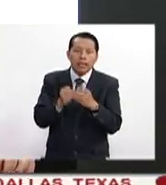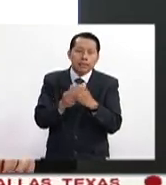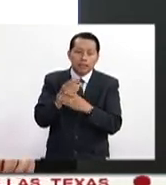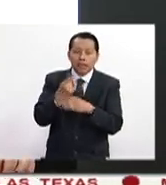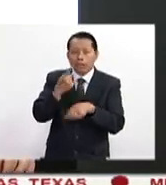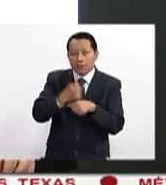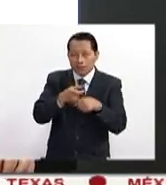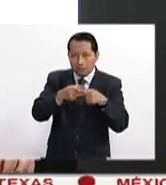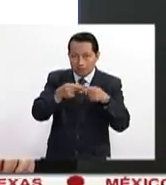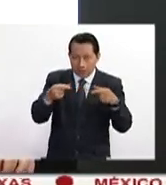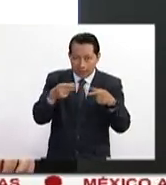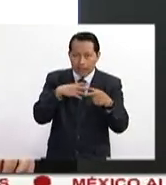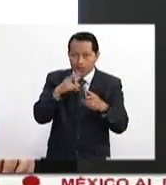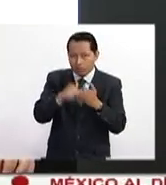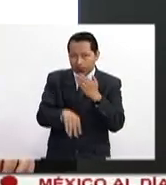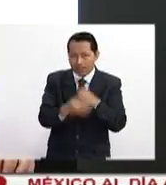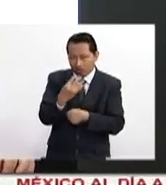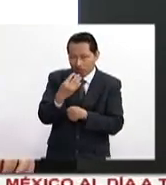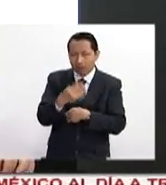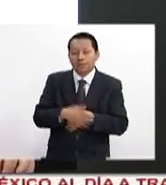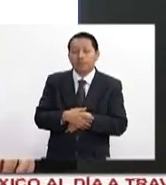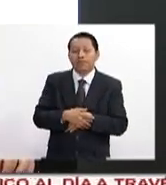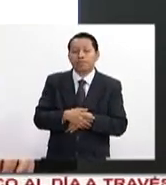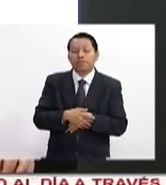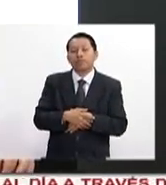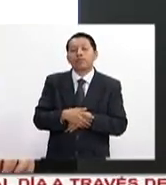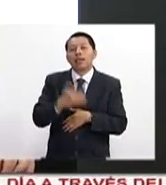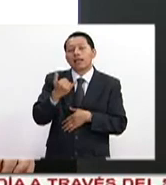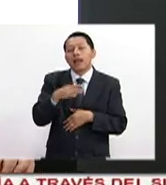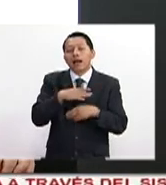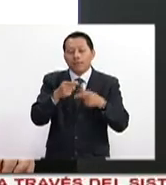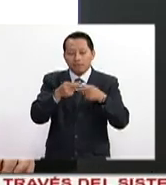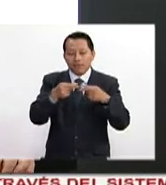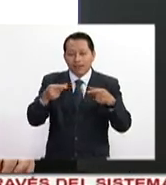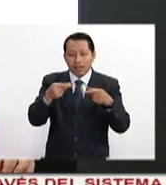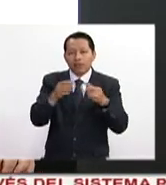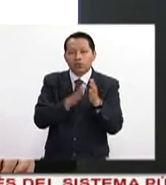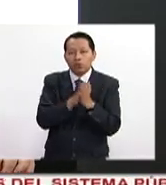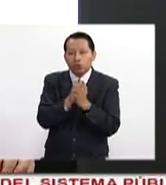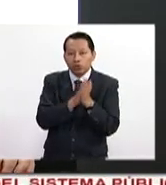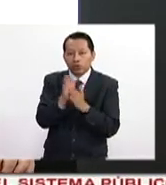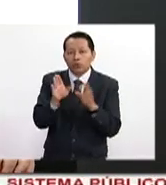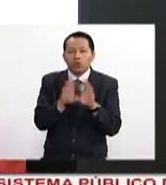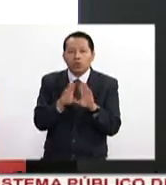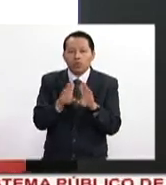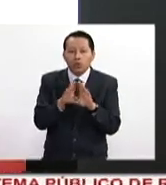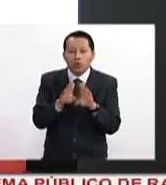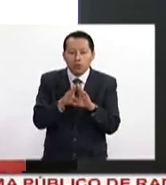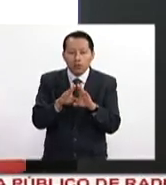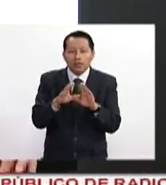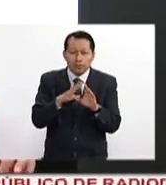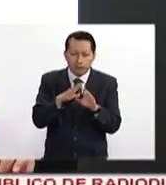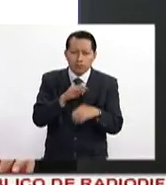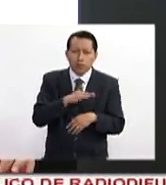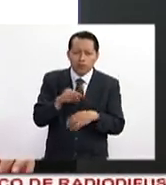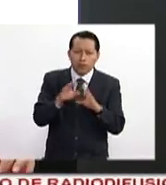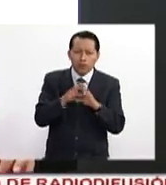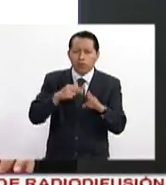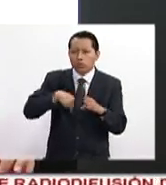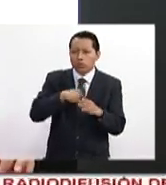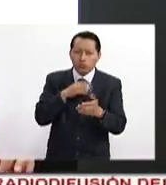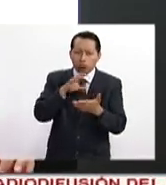primera barra en el 2014. Y era una barra que, si bien ya era para nosotros un